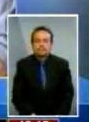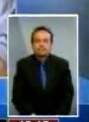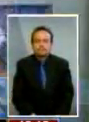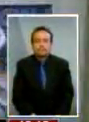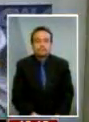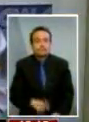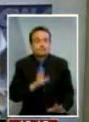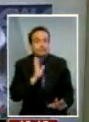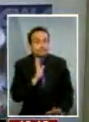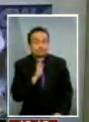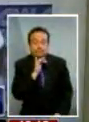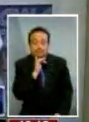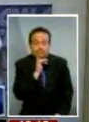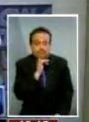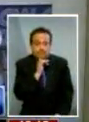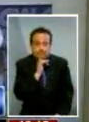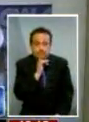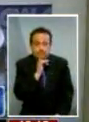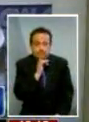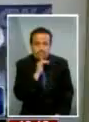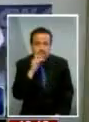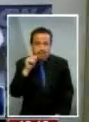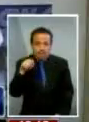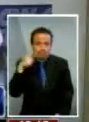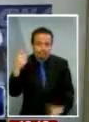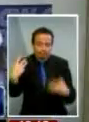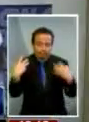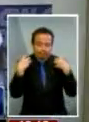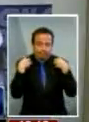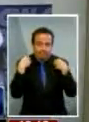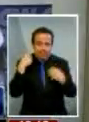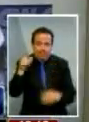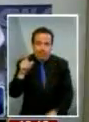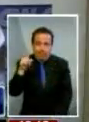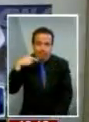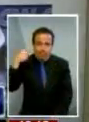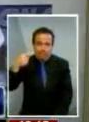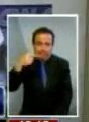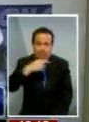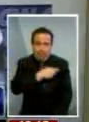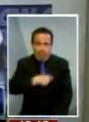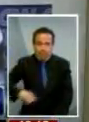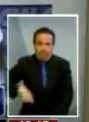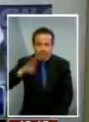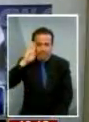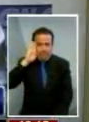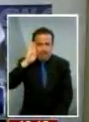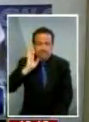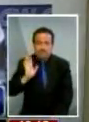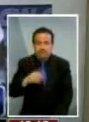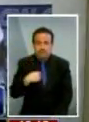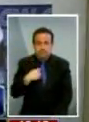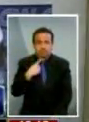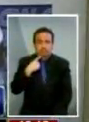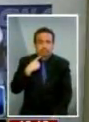Bueno, no sé cómo eso es tarea del próximo gobierno. Yo lo único que puedo decir es que uno como